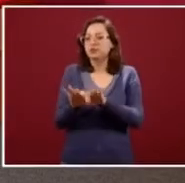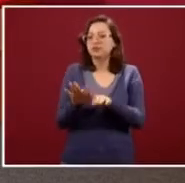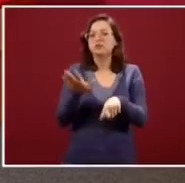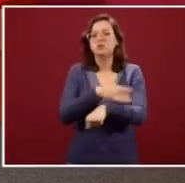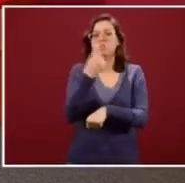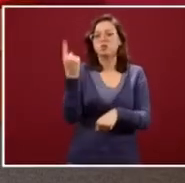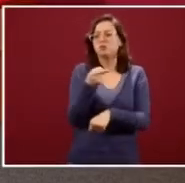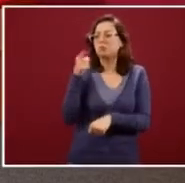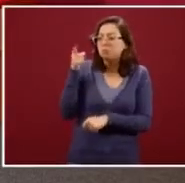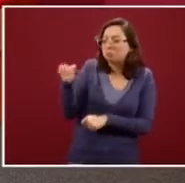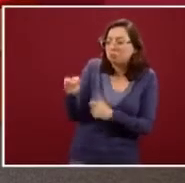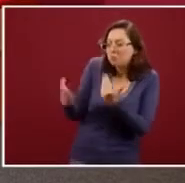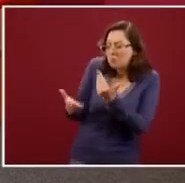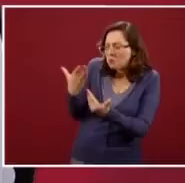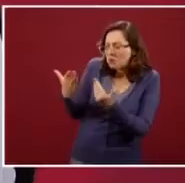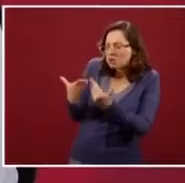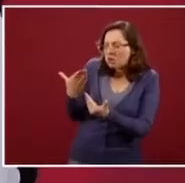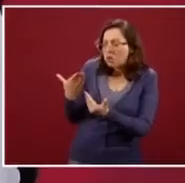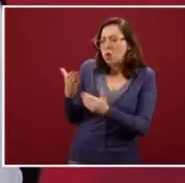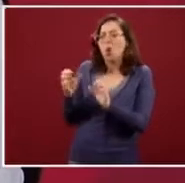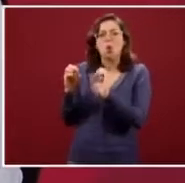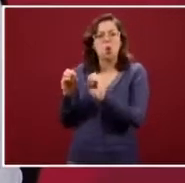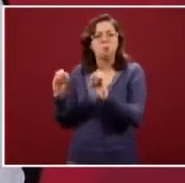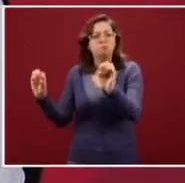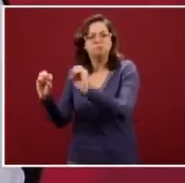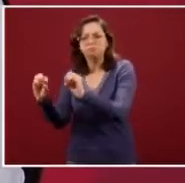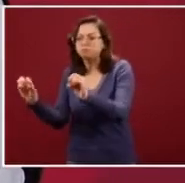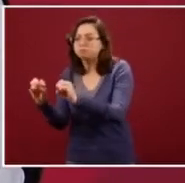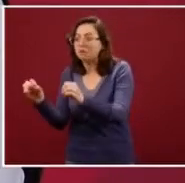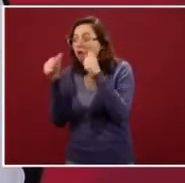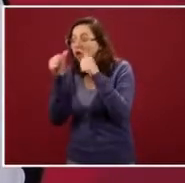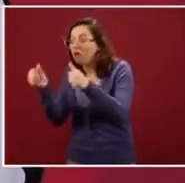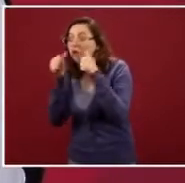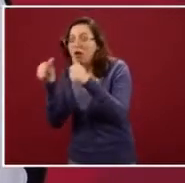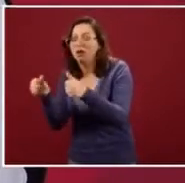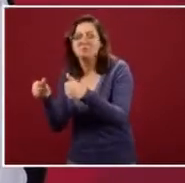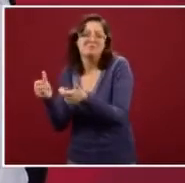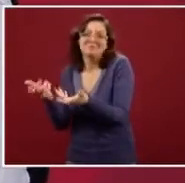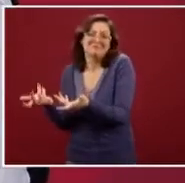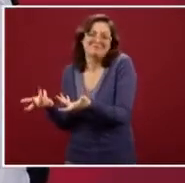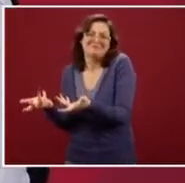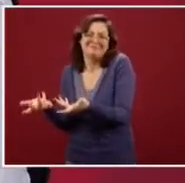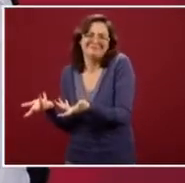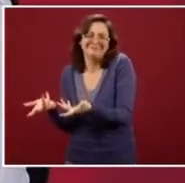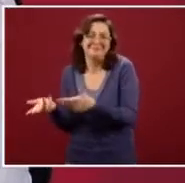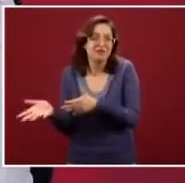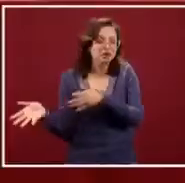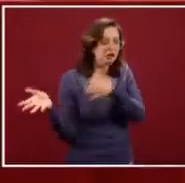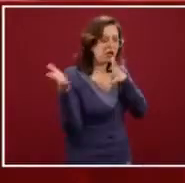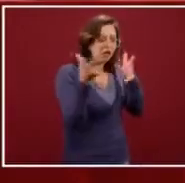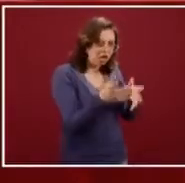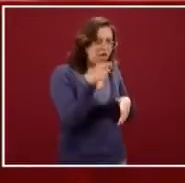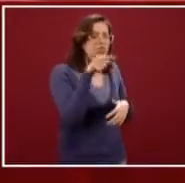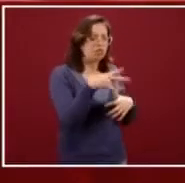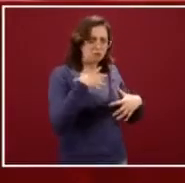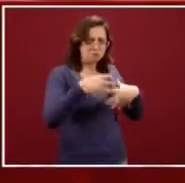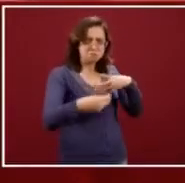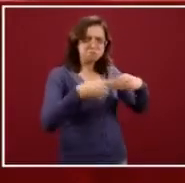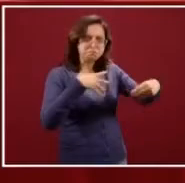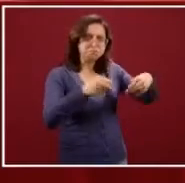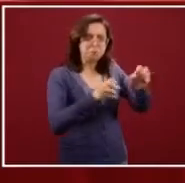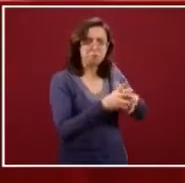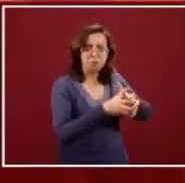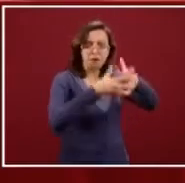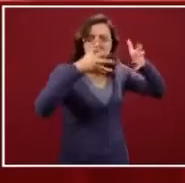regionalizar acciones de sana distancia en áreas en donde se necesite incrementar la magnitud o la intensidad